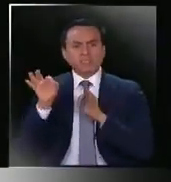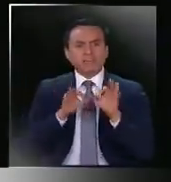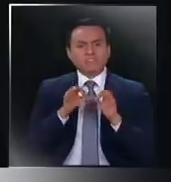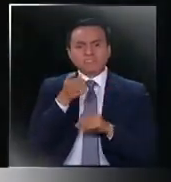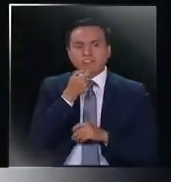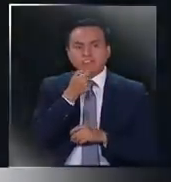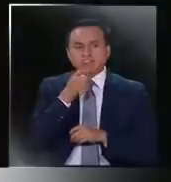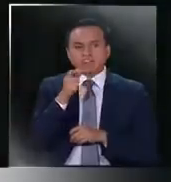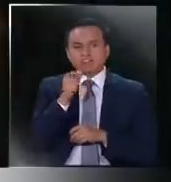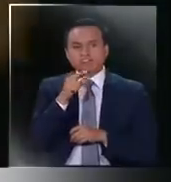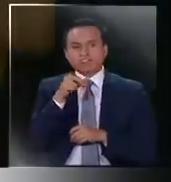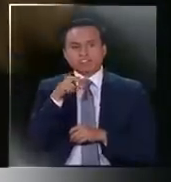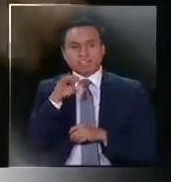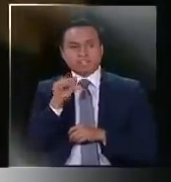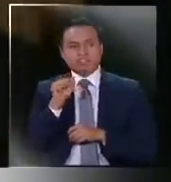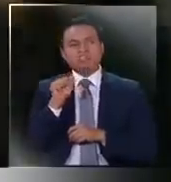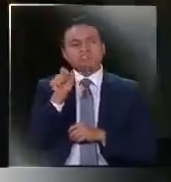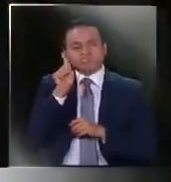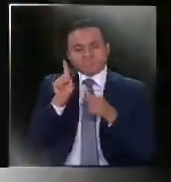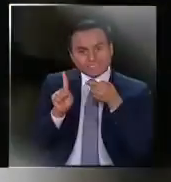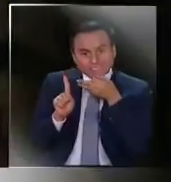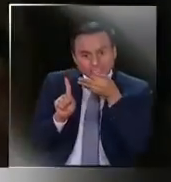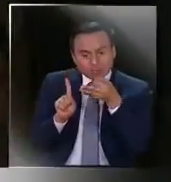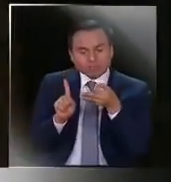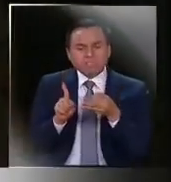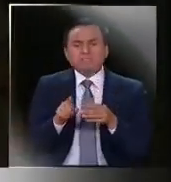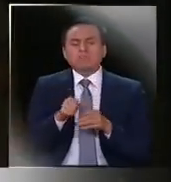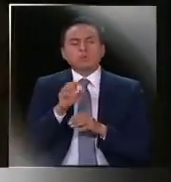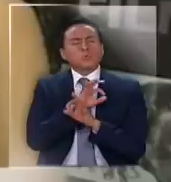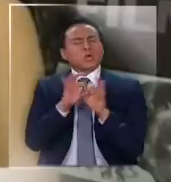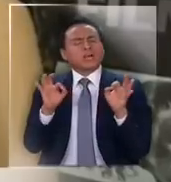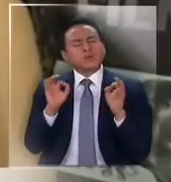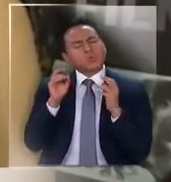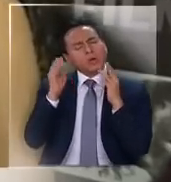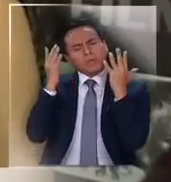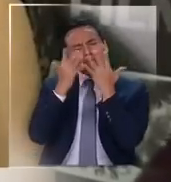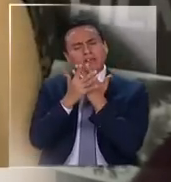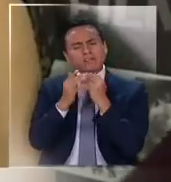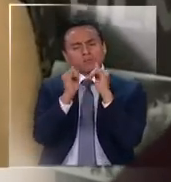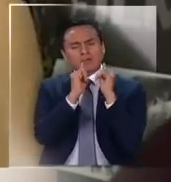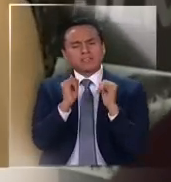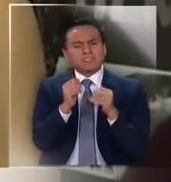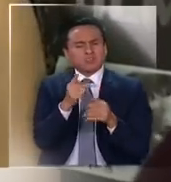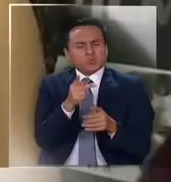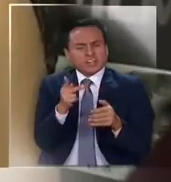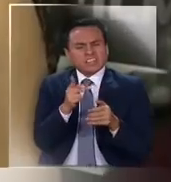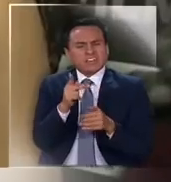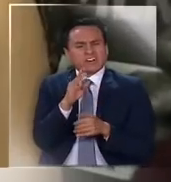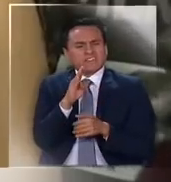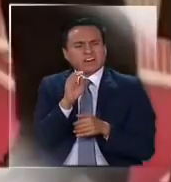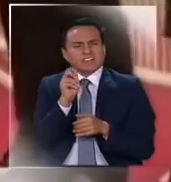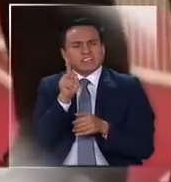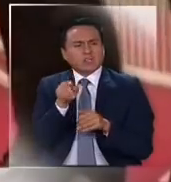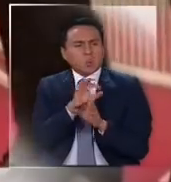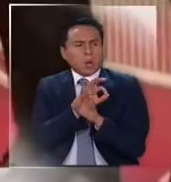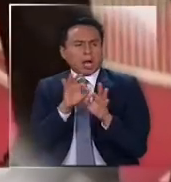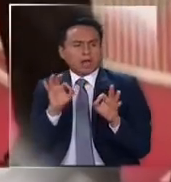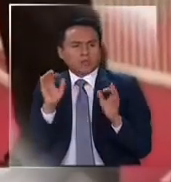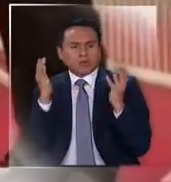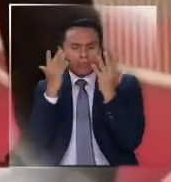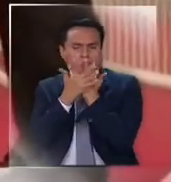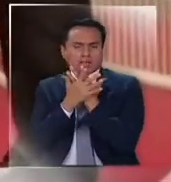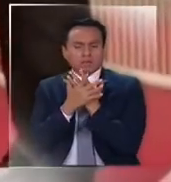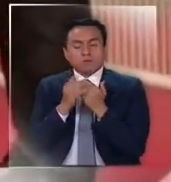británica Georgina Chapman aseguró que nunca se dio cuenta de las conductas sexuales de Weinstein y considera que fue